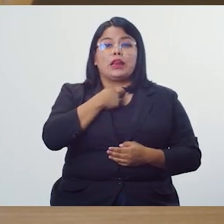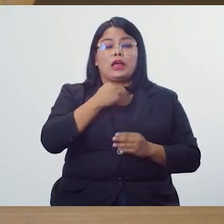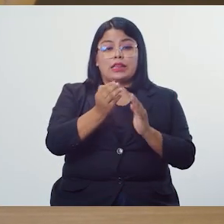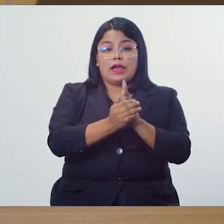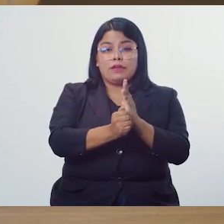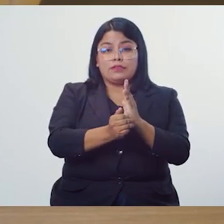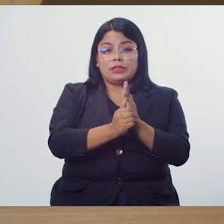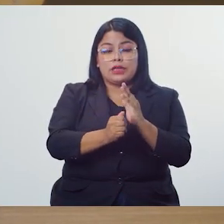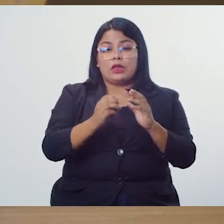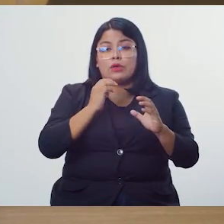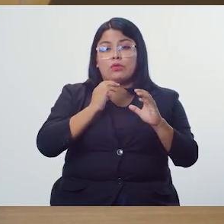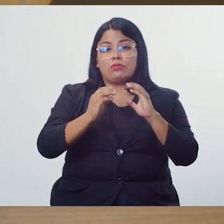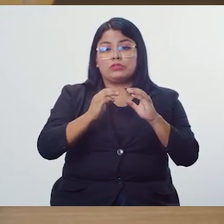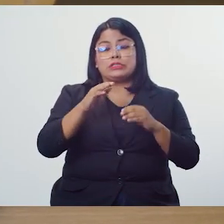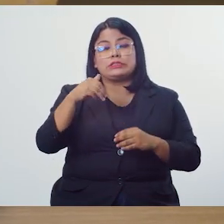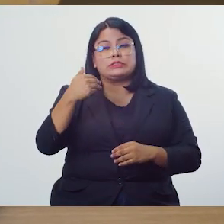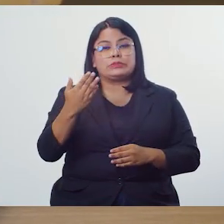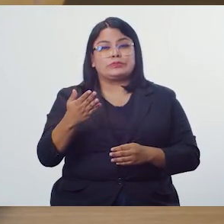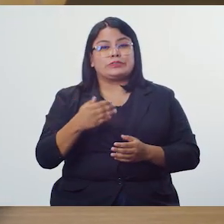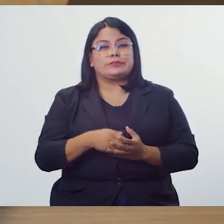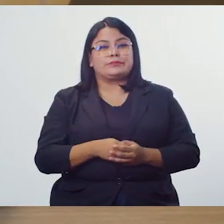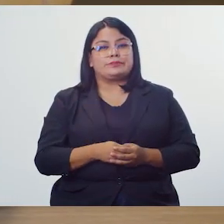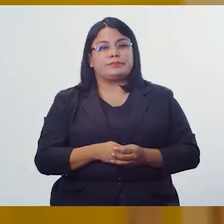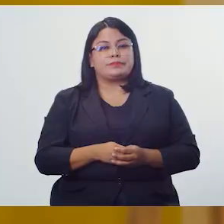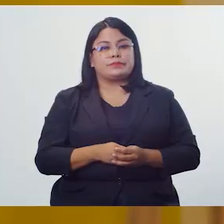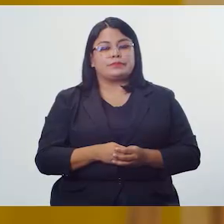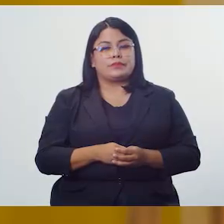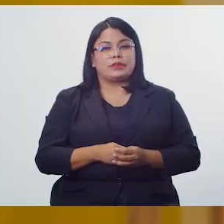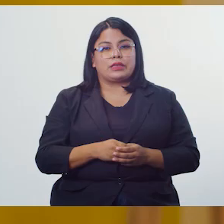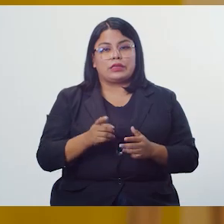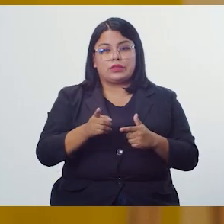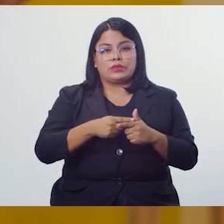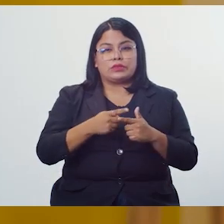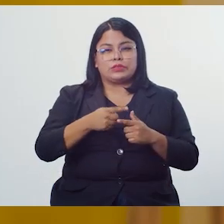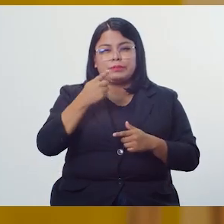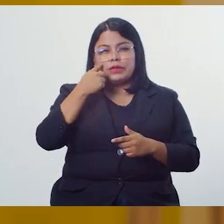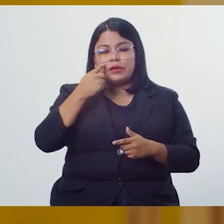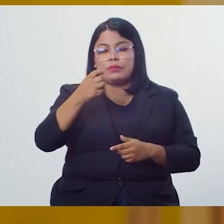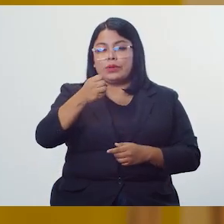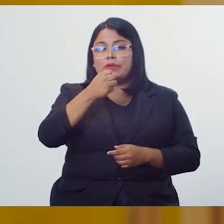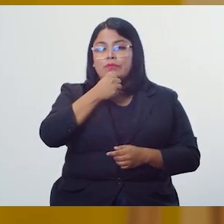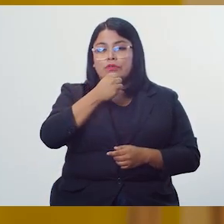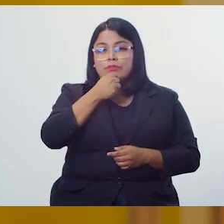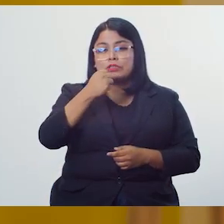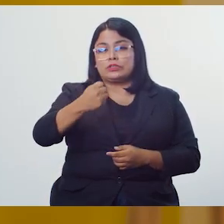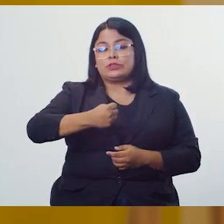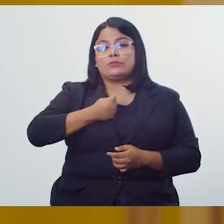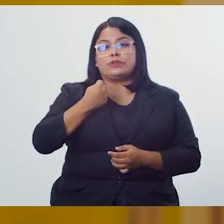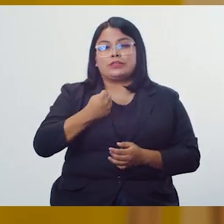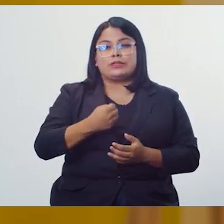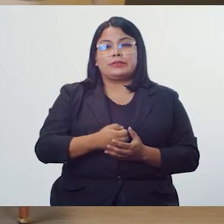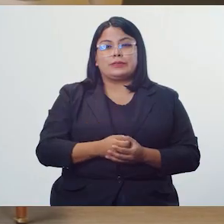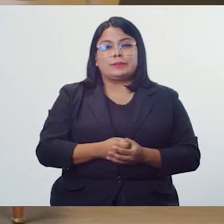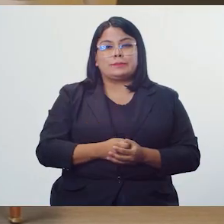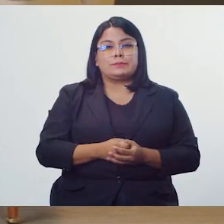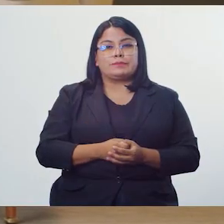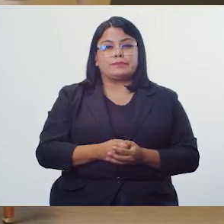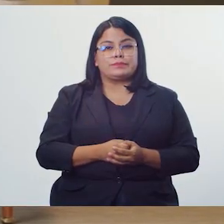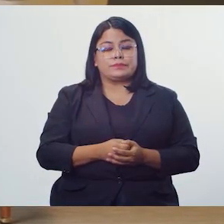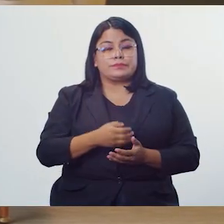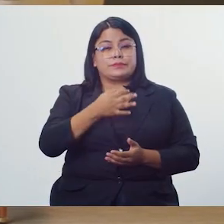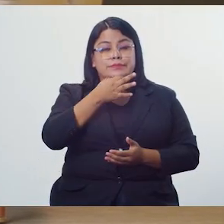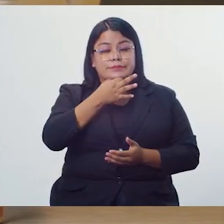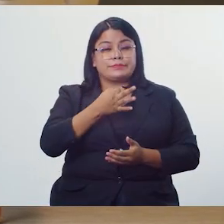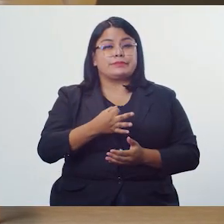sus habilidades comunicativas posteriores. Para ello vamos a ver una información muy importante.